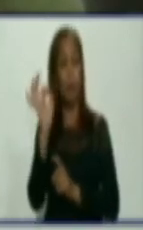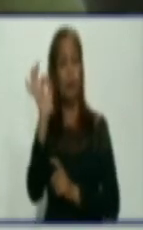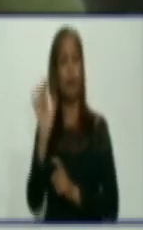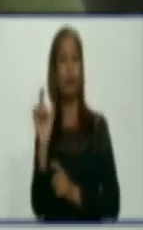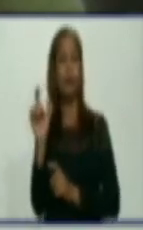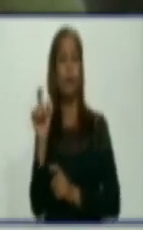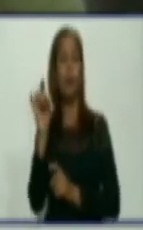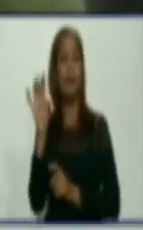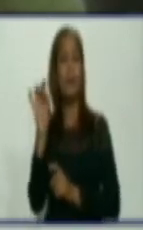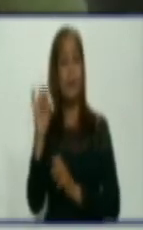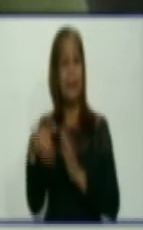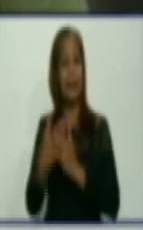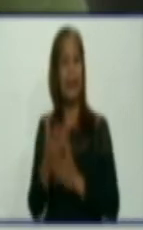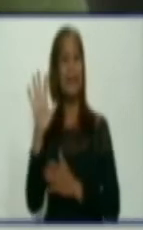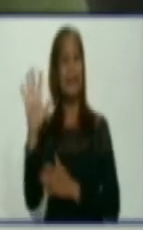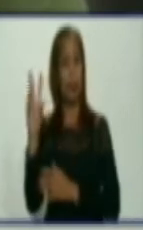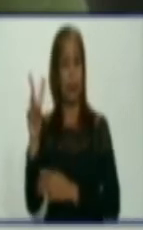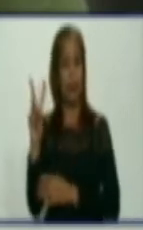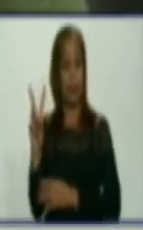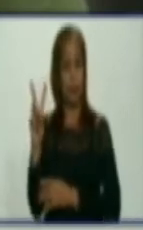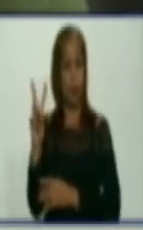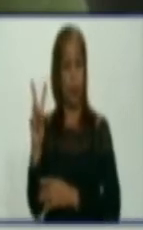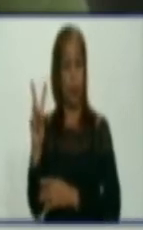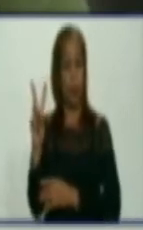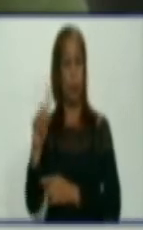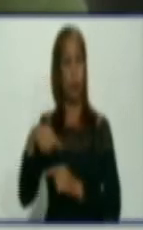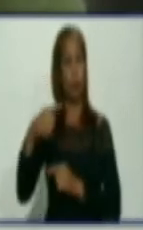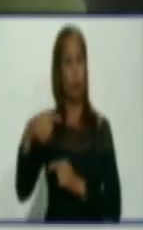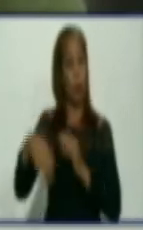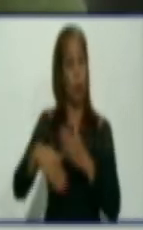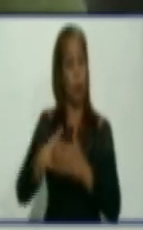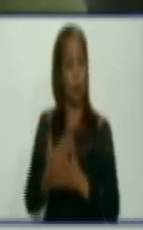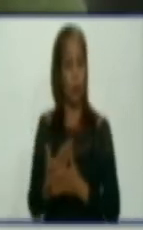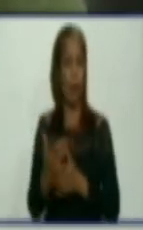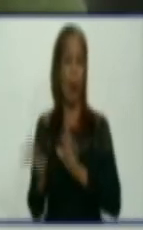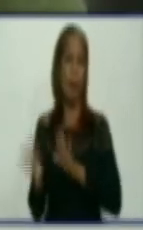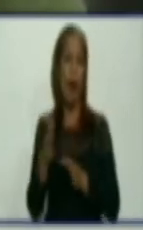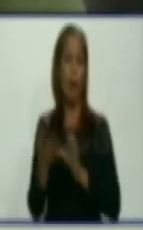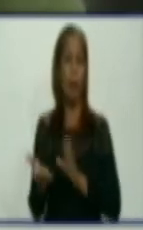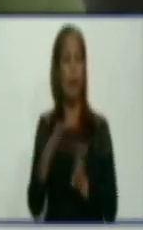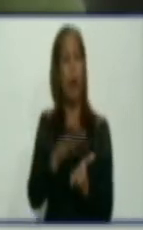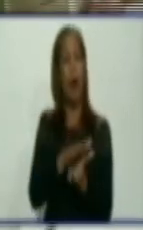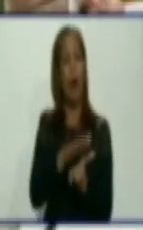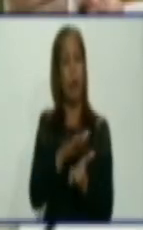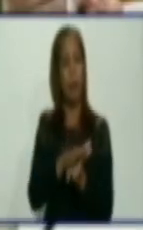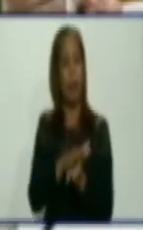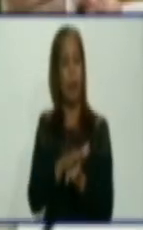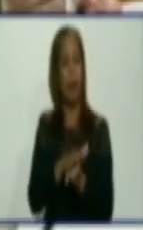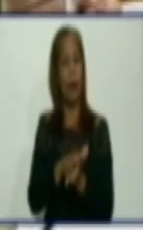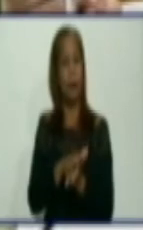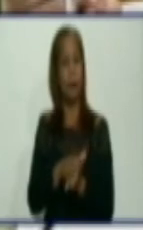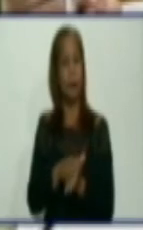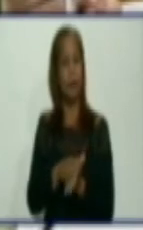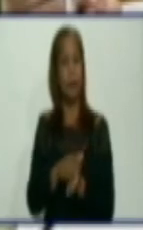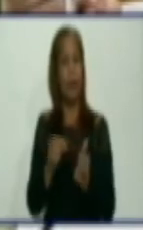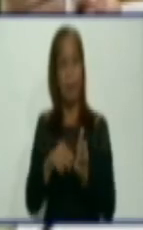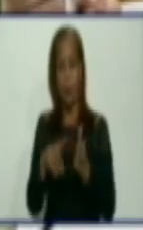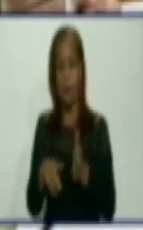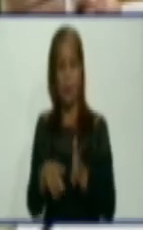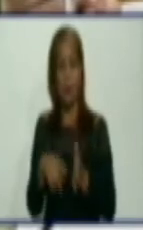se han diagnosticado 52 casos cada día. Acumula la provincia 13 casos fallecidos y en el